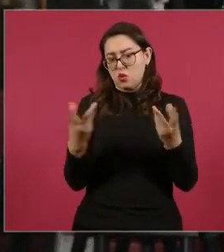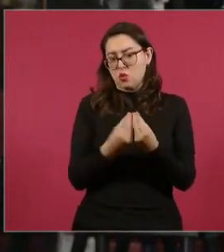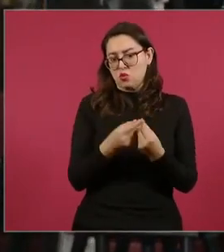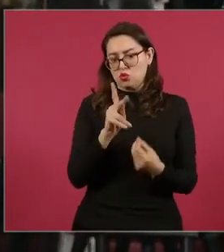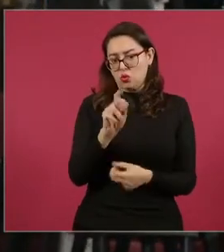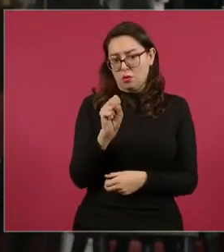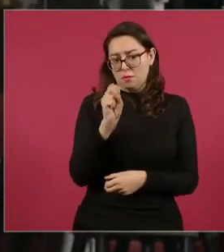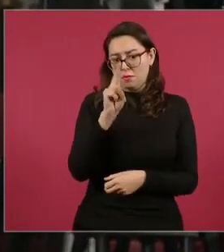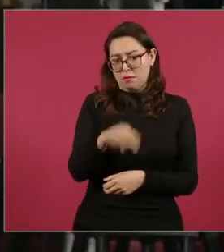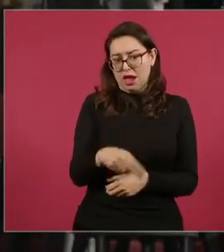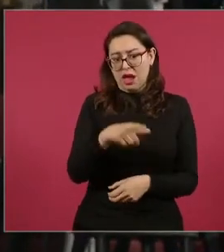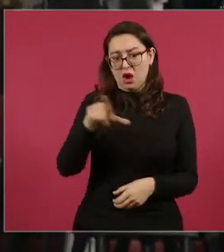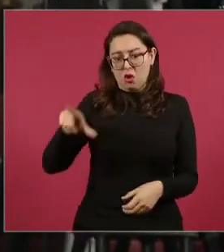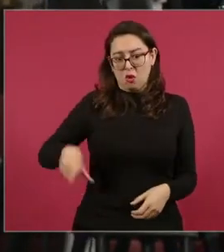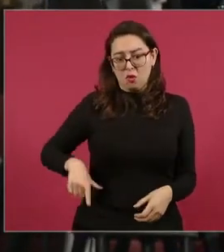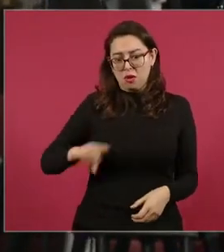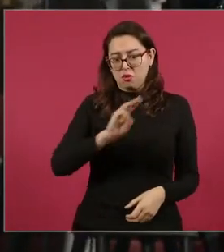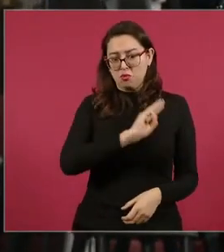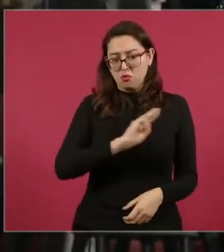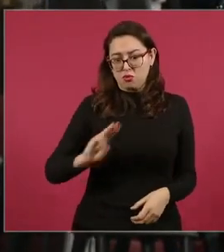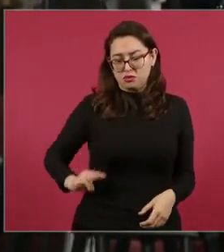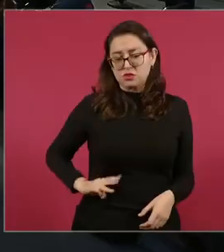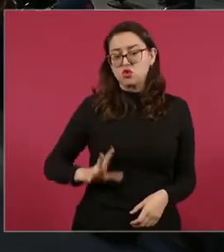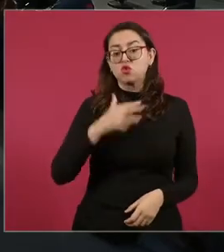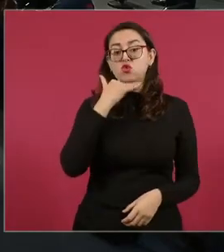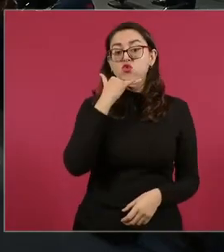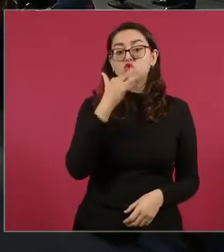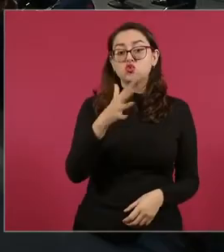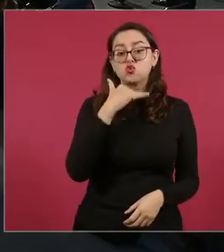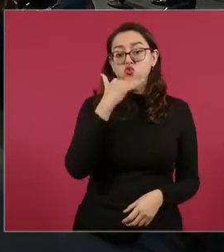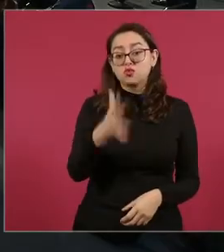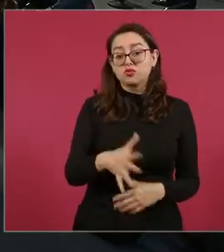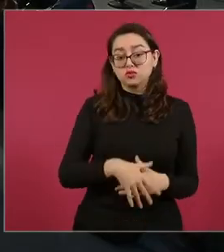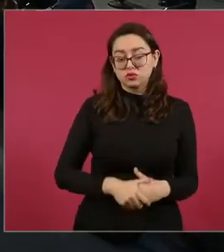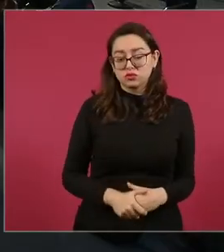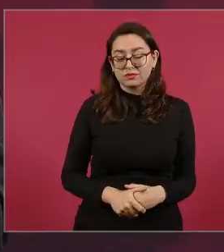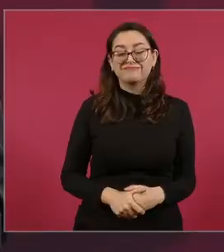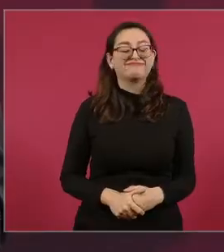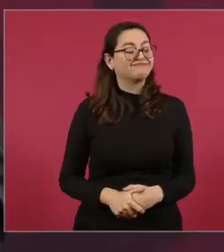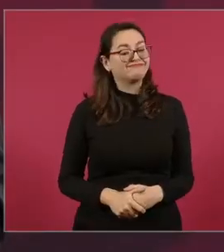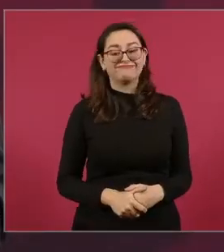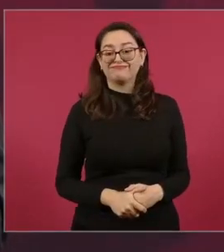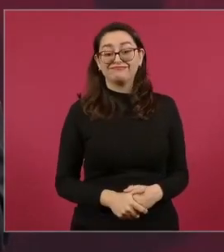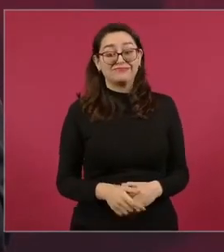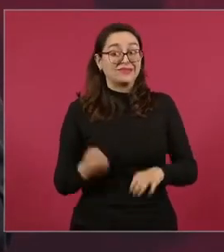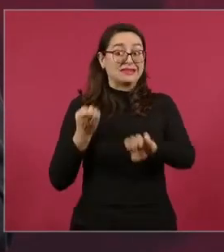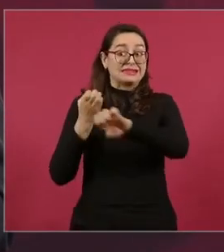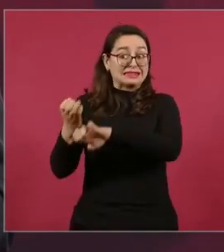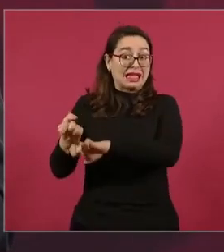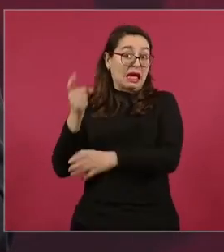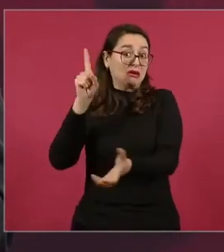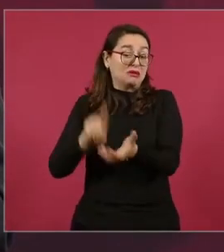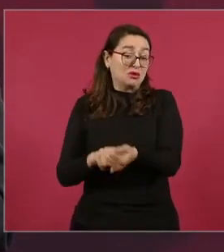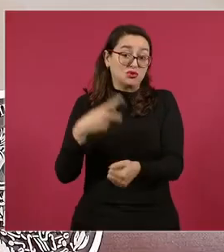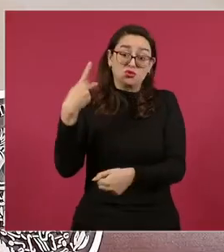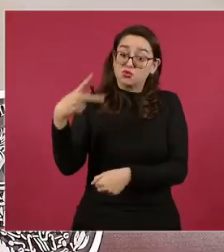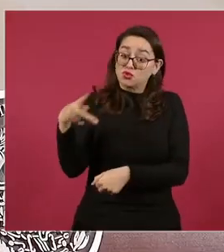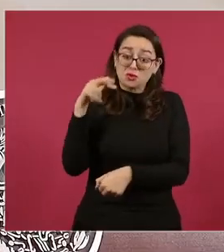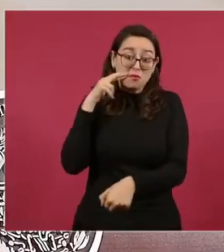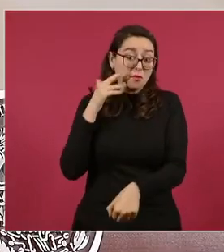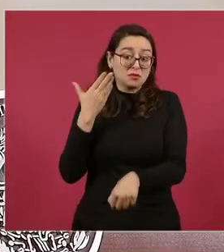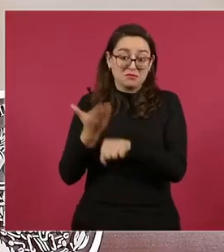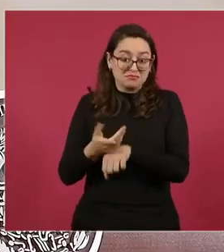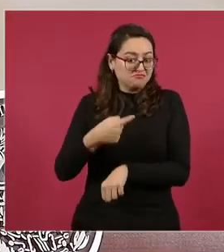PAN? ¿No pediría que pues…? Es que eso tiene que ver con el gobierno del estado.